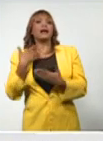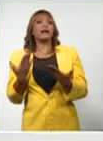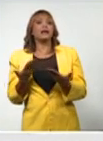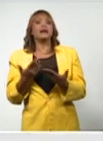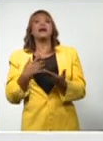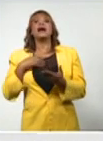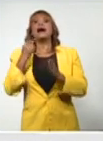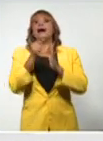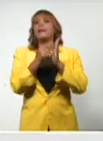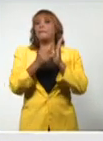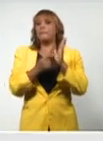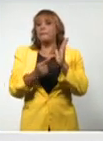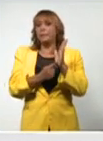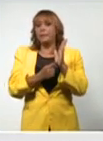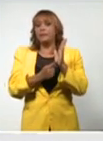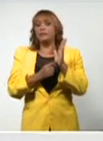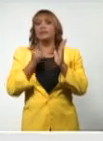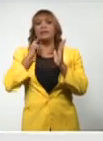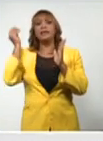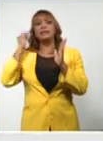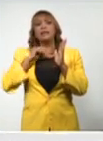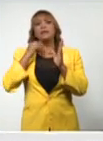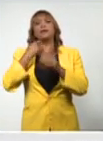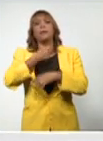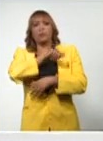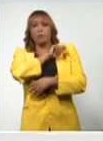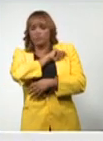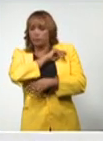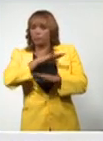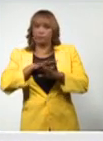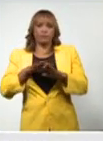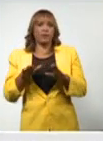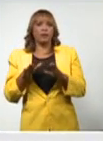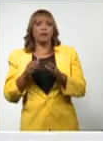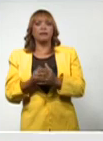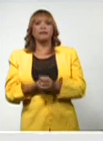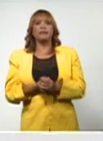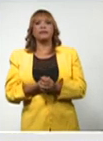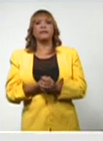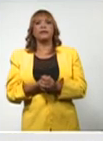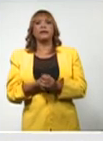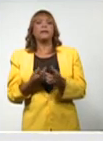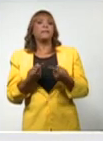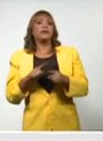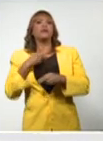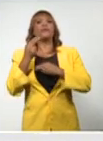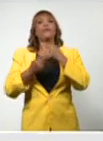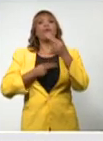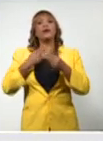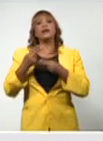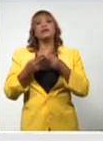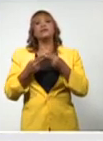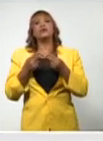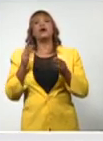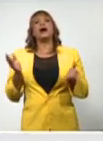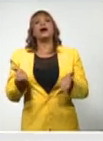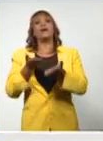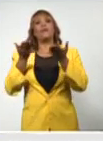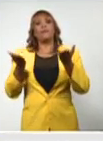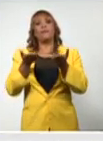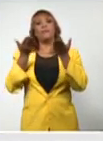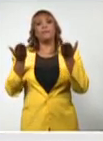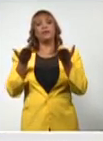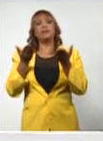ya incluso nuestra población los maneja, en cuanto a lo que nos ha provocado un incremento de los casos en